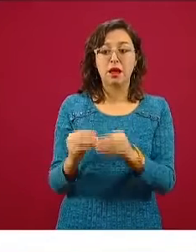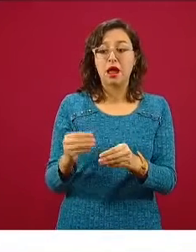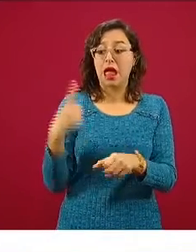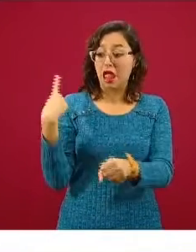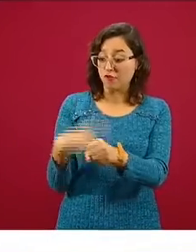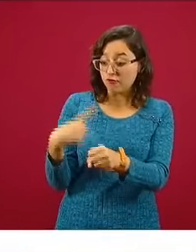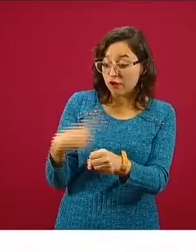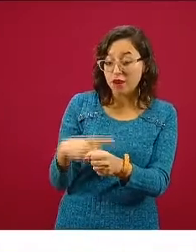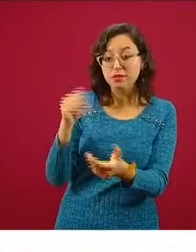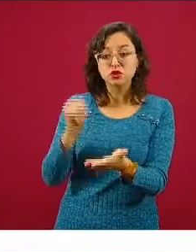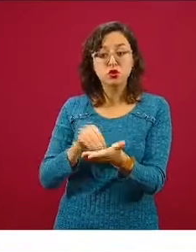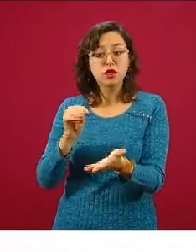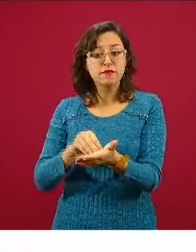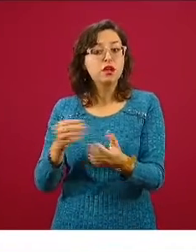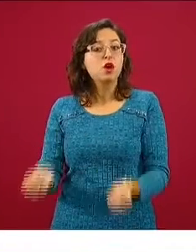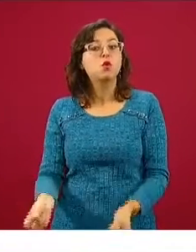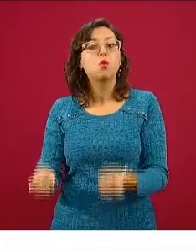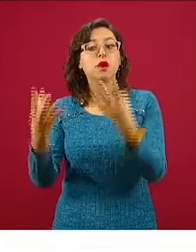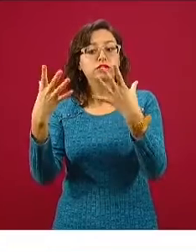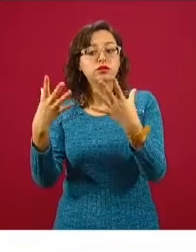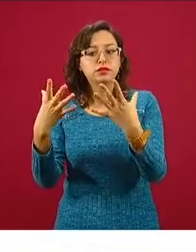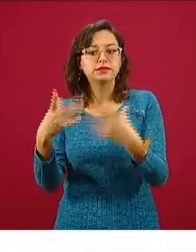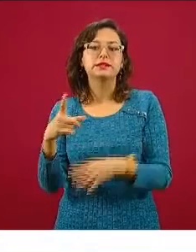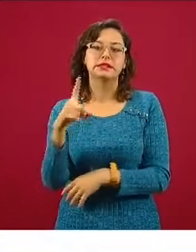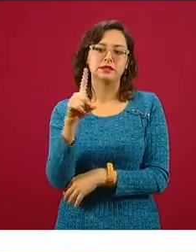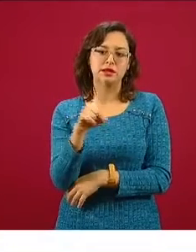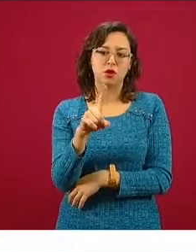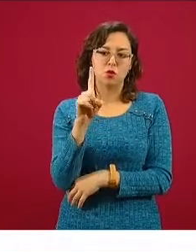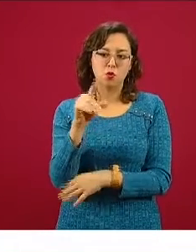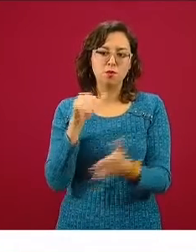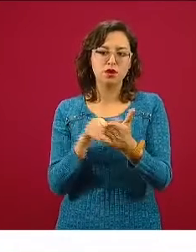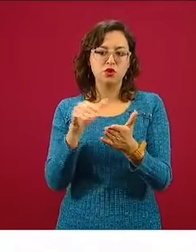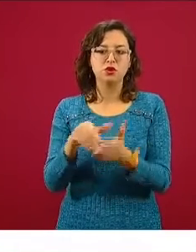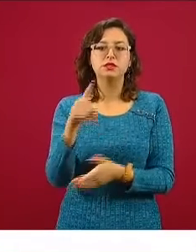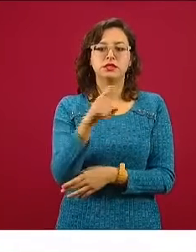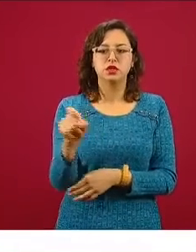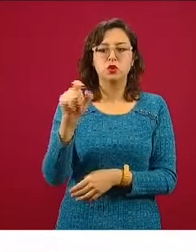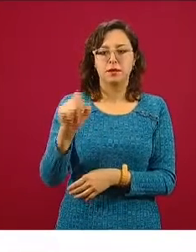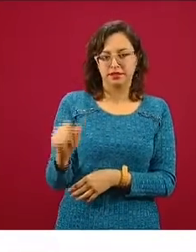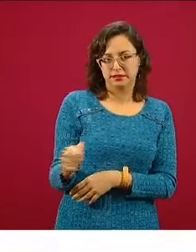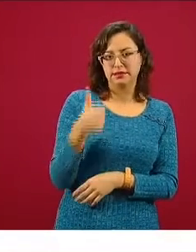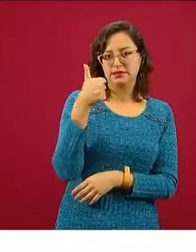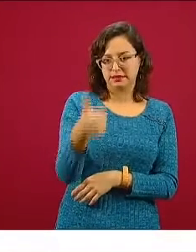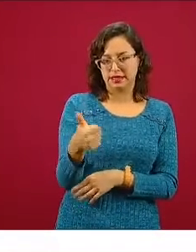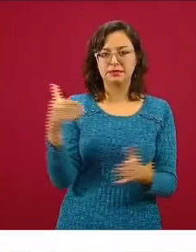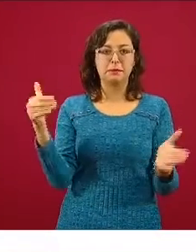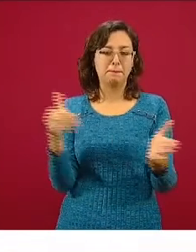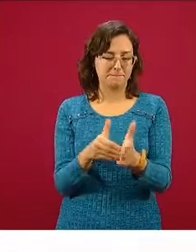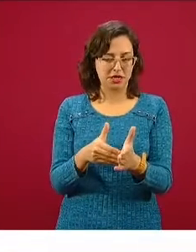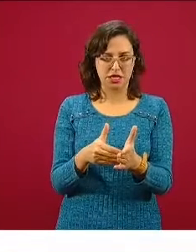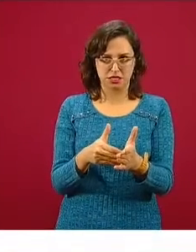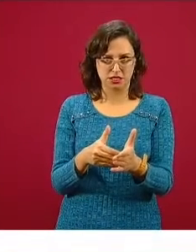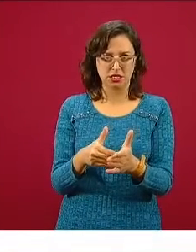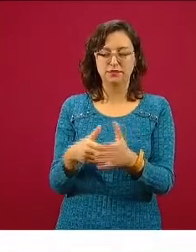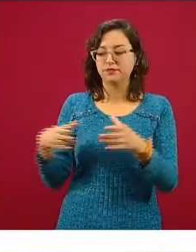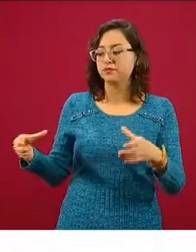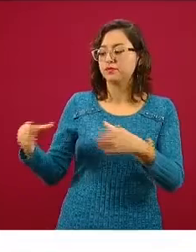1.126.000, que son las personas que en los últimos 14 días han presentado la enfermedad, y estas